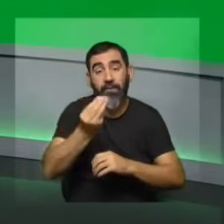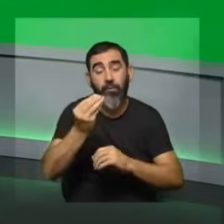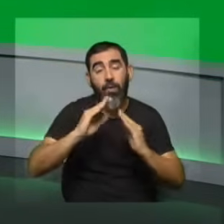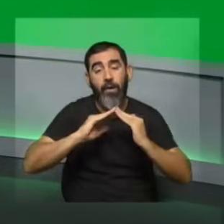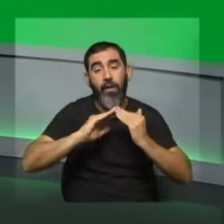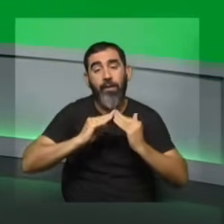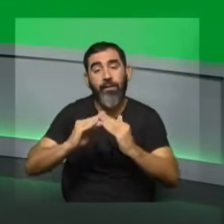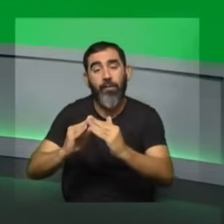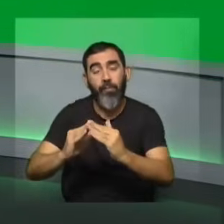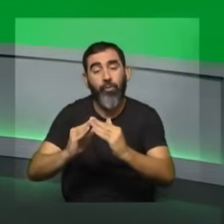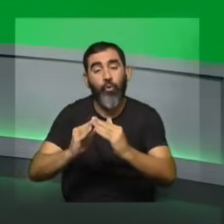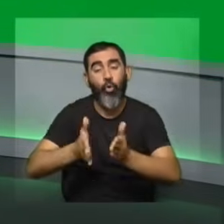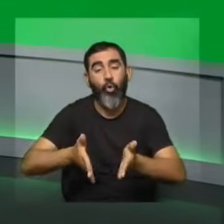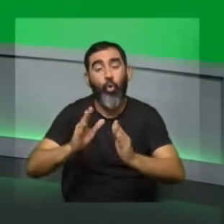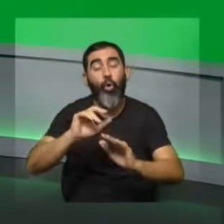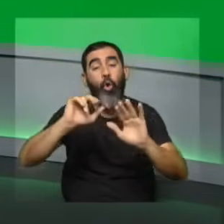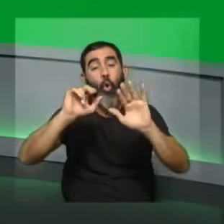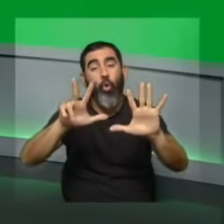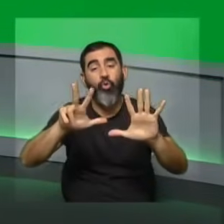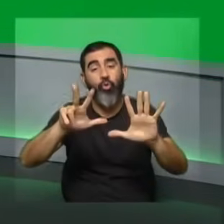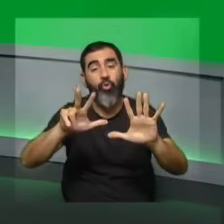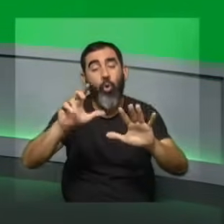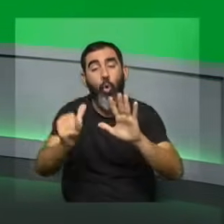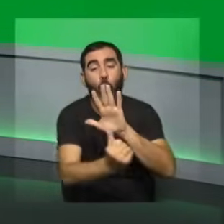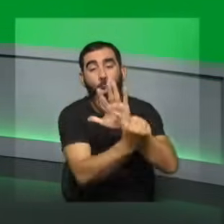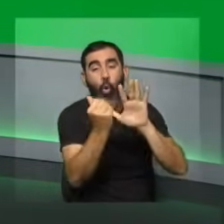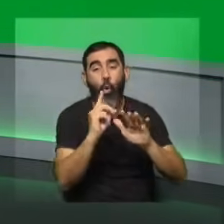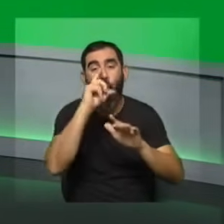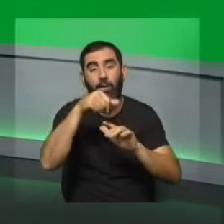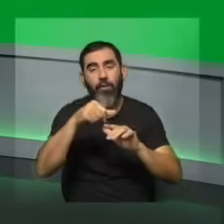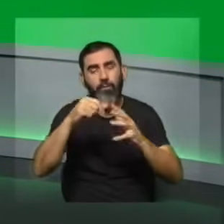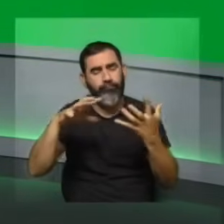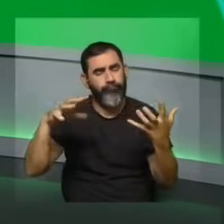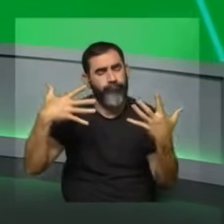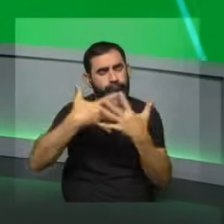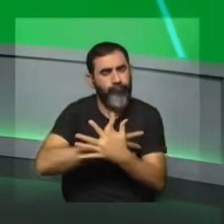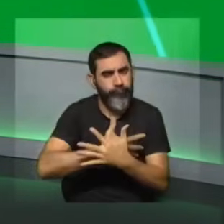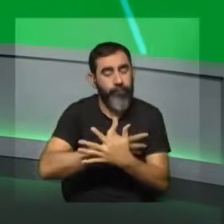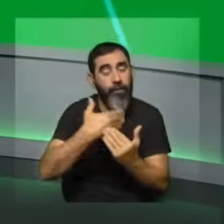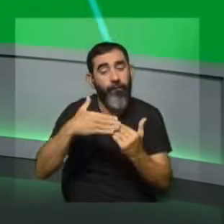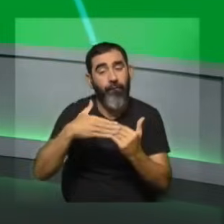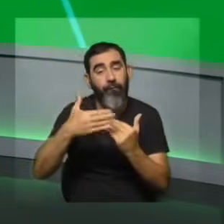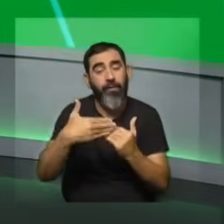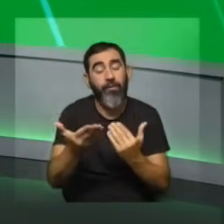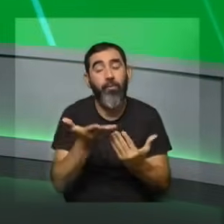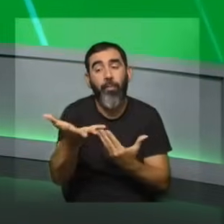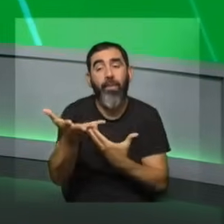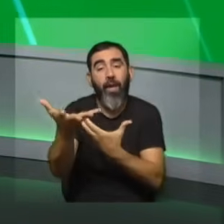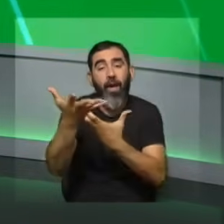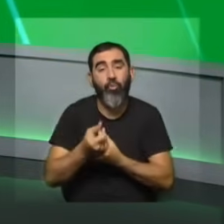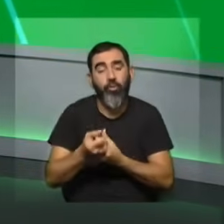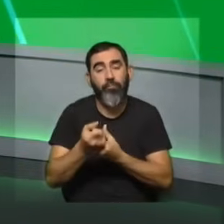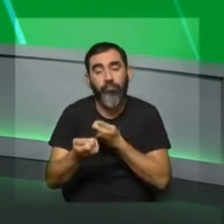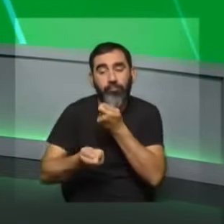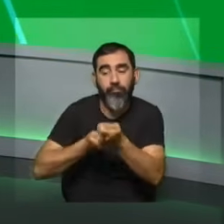asentamiento Torre 8, que está ubicado en el oeste montevideano, fue severamente afectado y sus vecinos solicitaron ayuda para